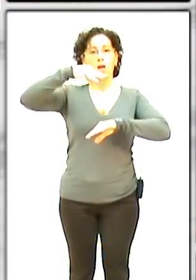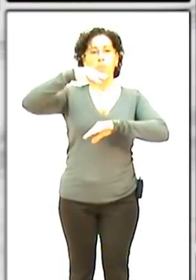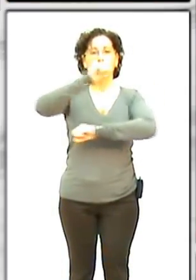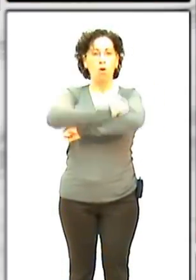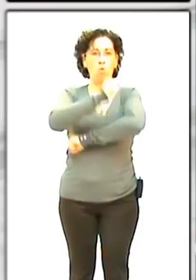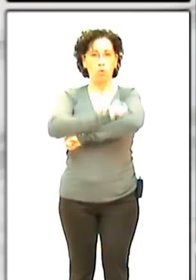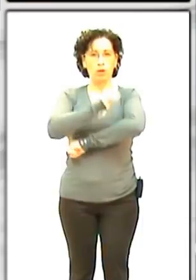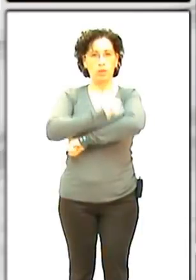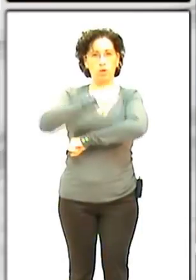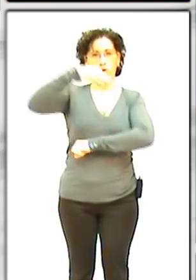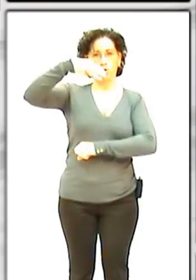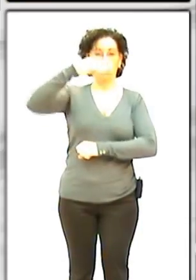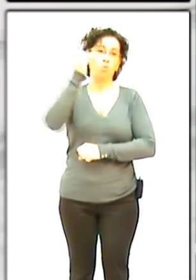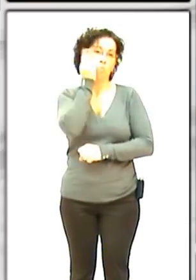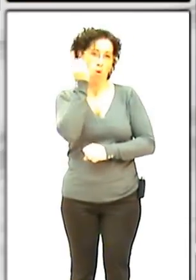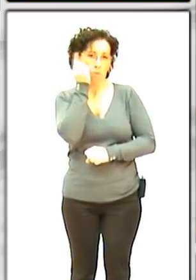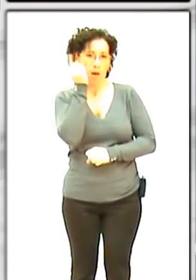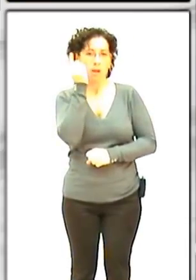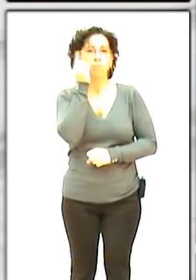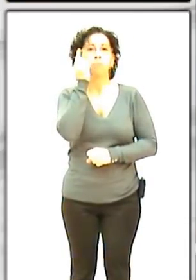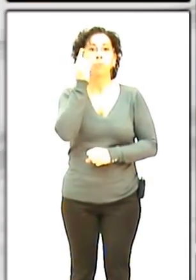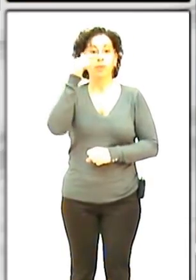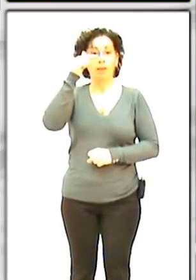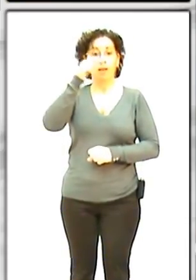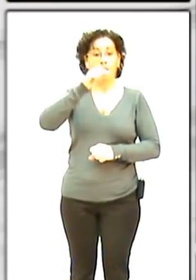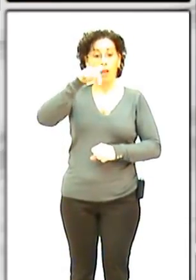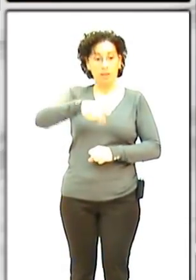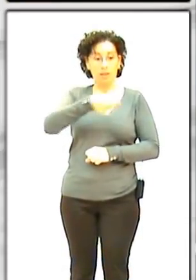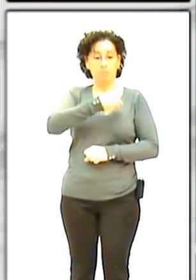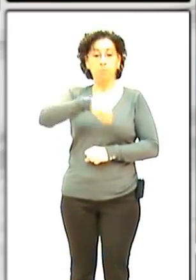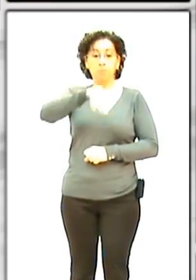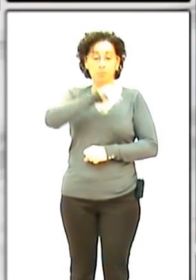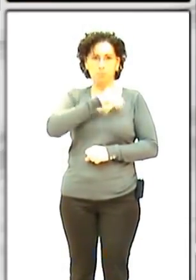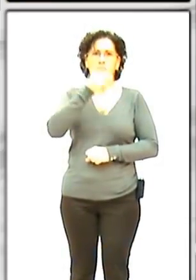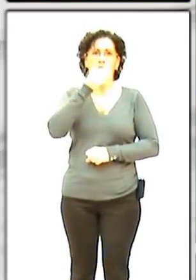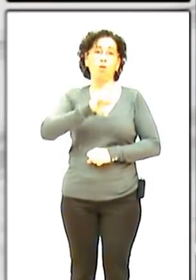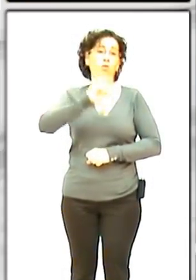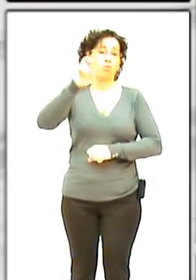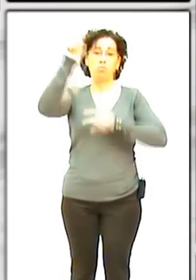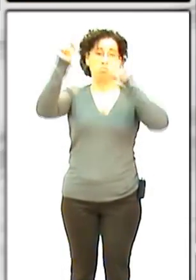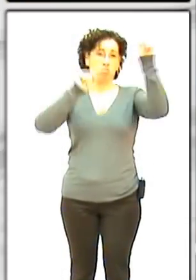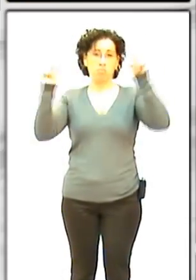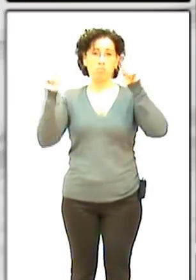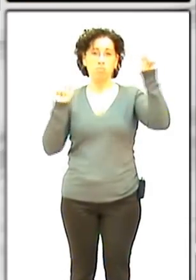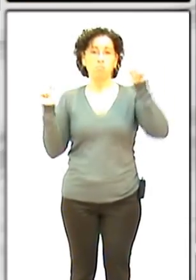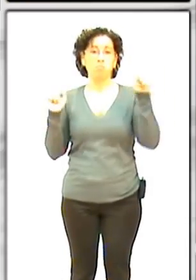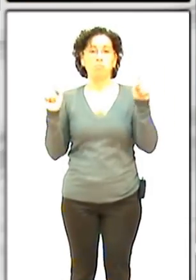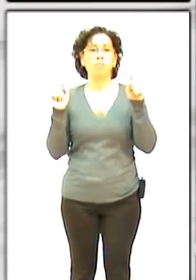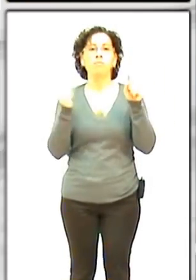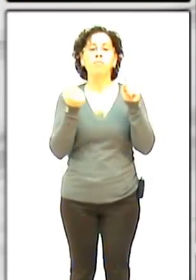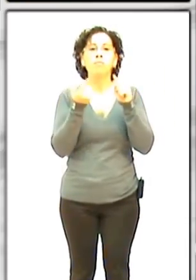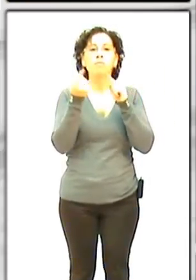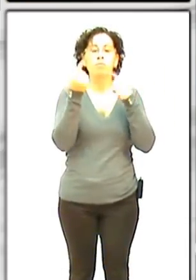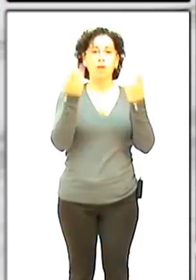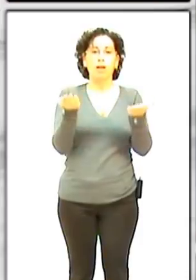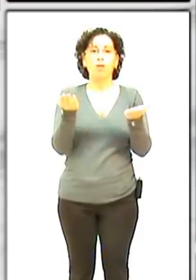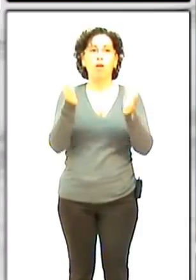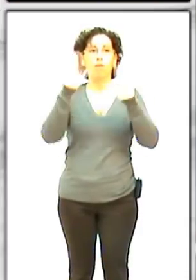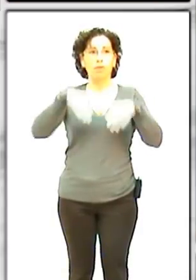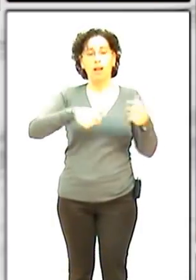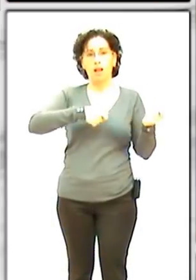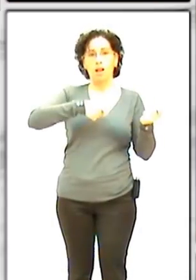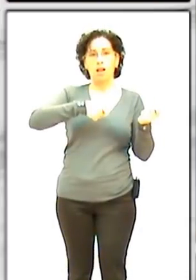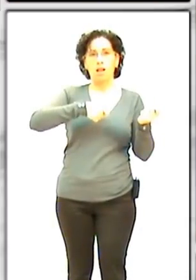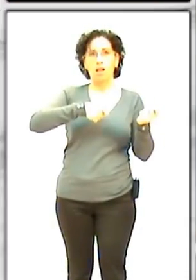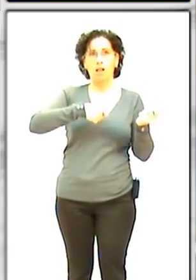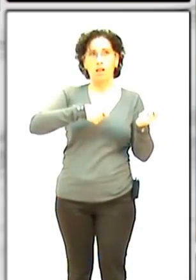funcionó bastante bien en otros mercados, aquí en España quizá no tanto, y aún se está utilizando, pero lo que pasa es que los teléfonos Windows Mobile han desaparecido y esta tecnología no la hemos podido portar